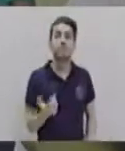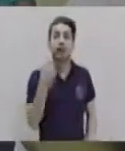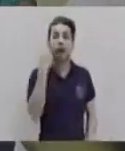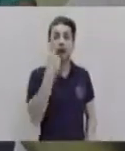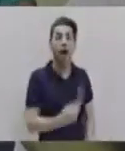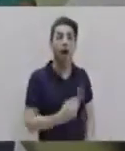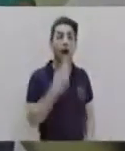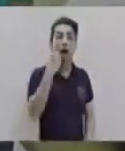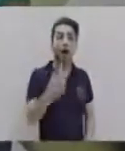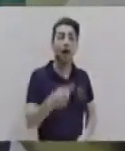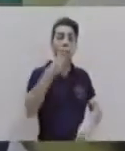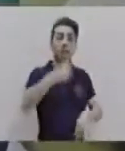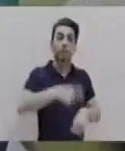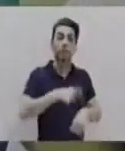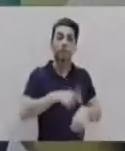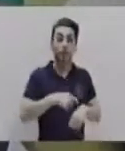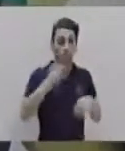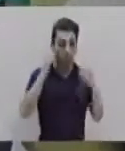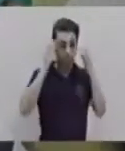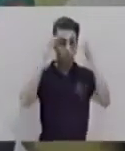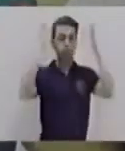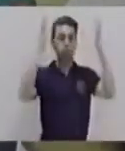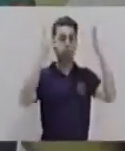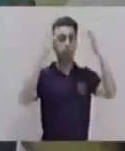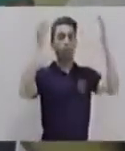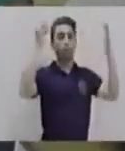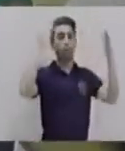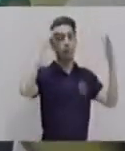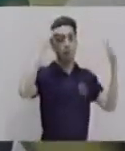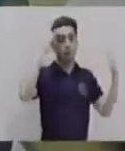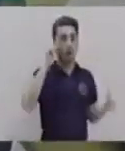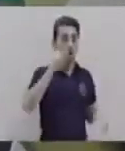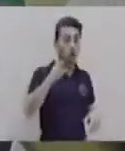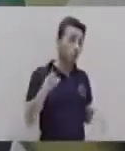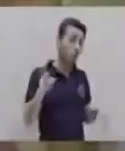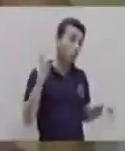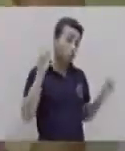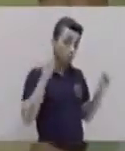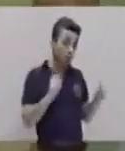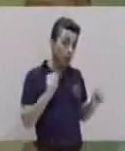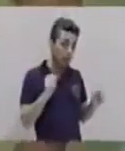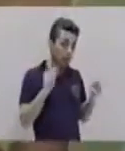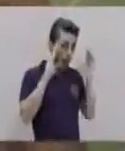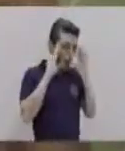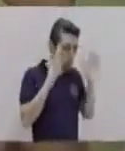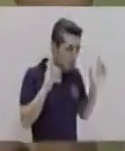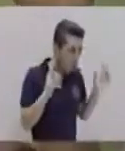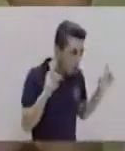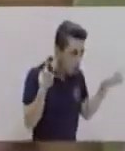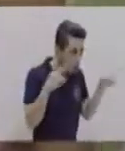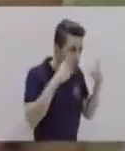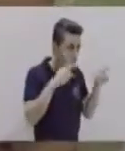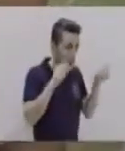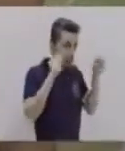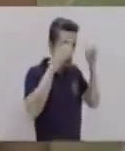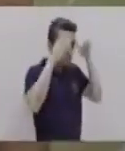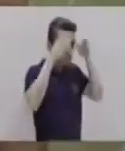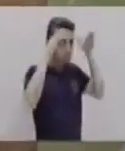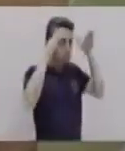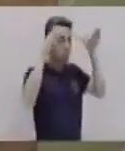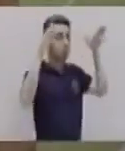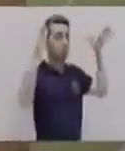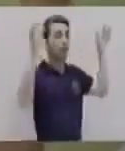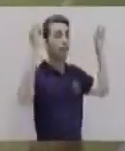vez vaya desarrollando también su memoria. Entonces, cuando tú escuchas música, vas ampliando tu memoria y